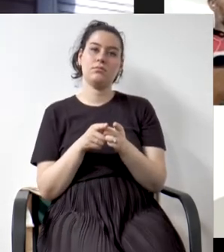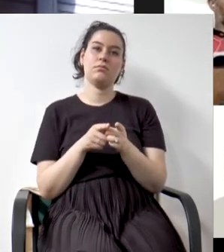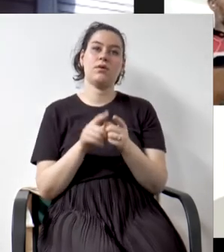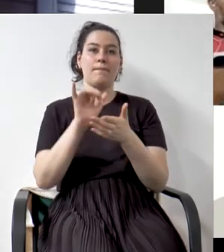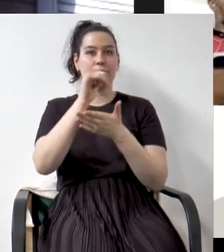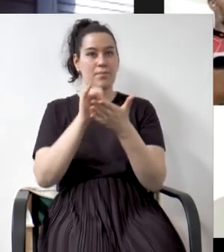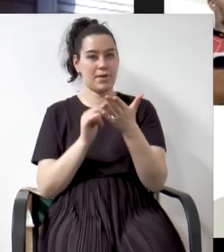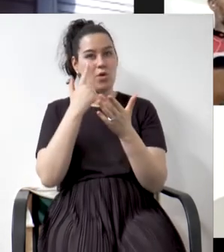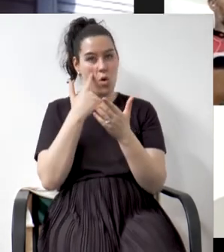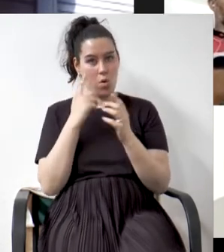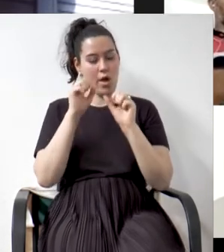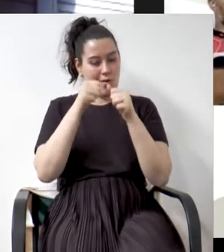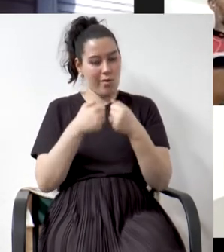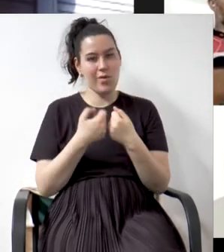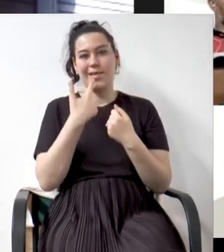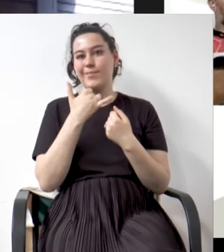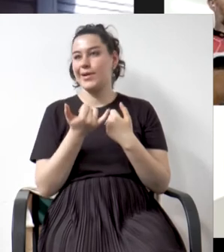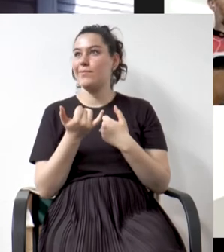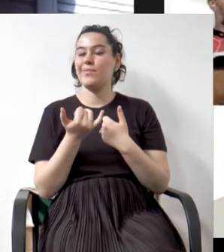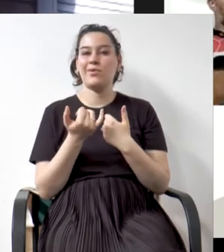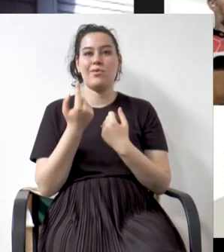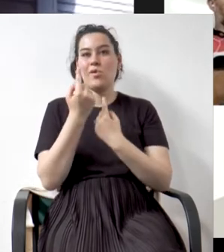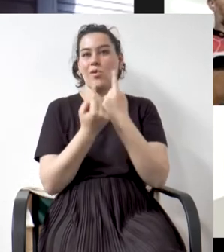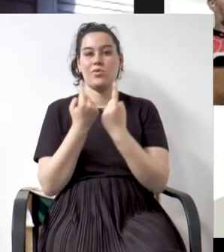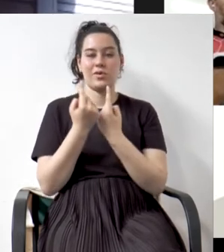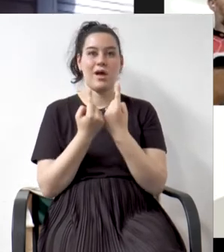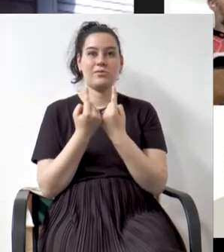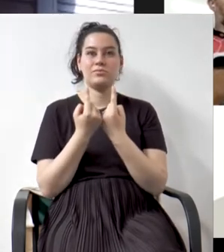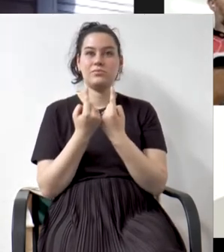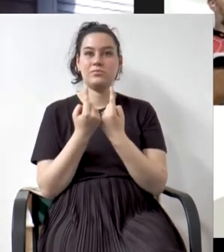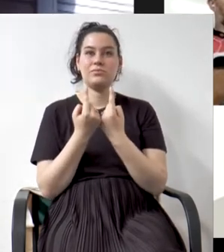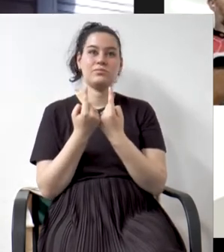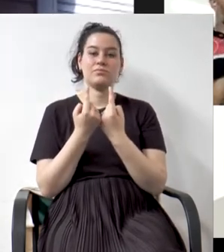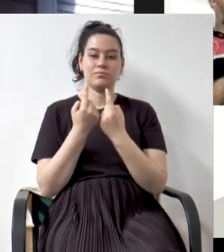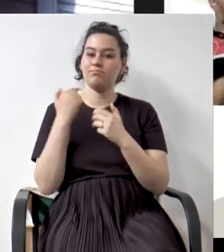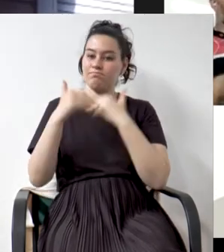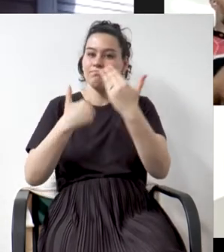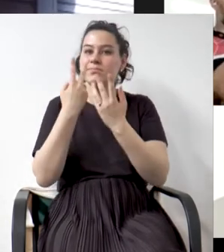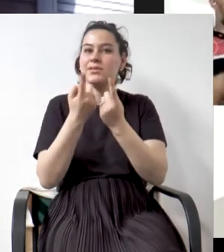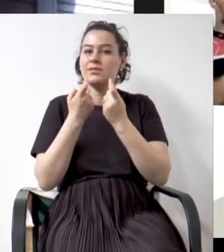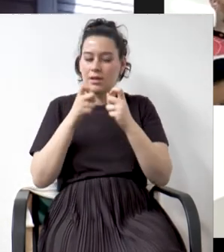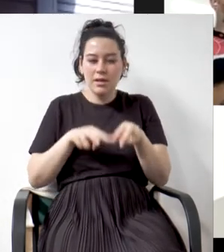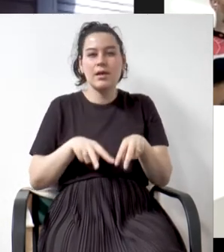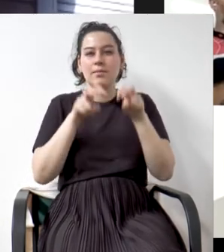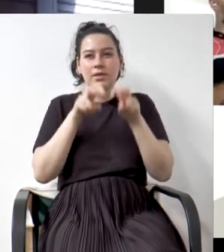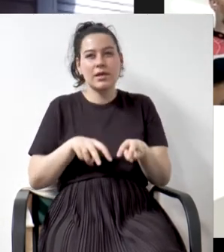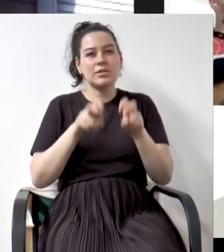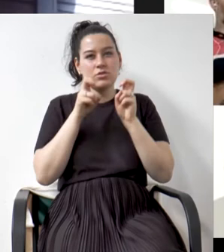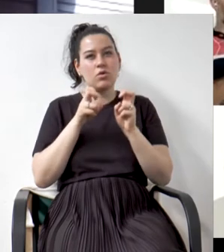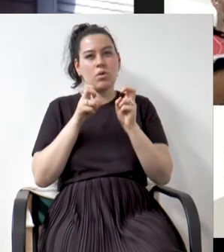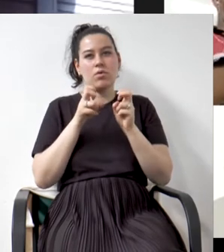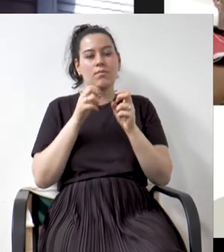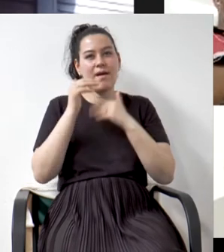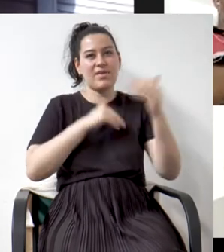en el promedio se esconden cosas como instituciones que tienen un proceso de investigación mucho más consolidado, por lo menos